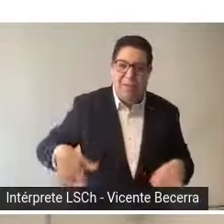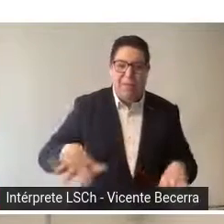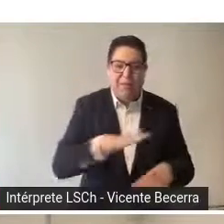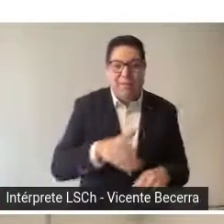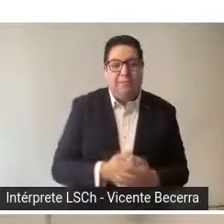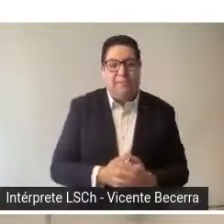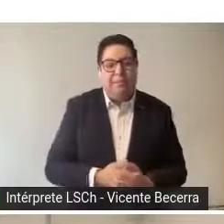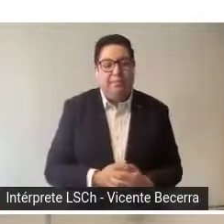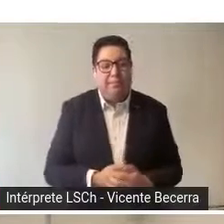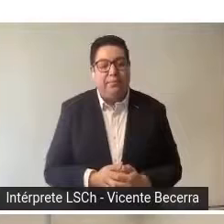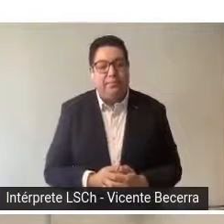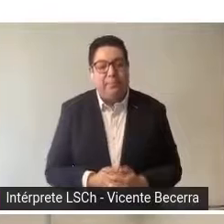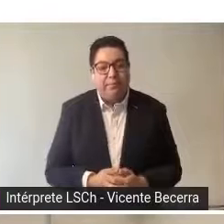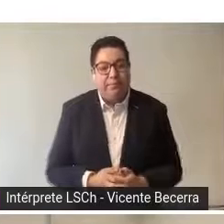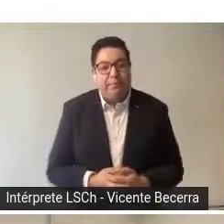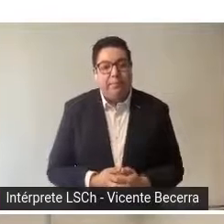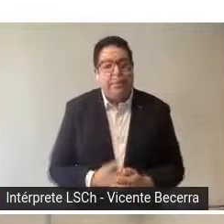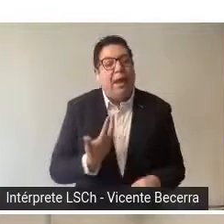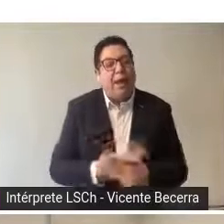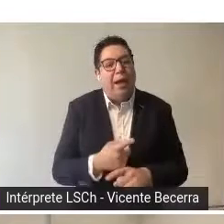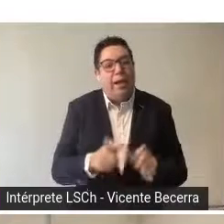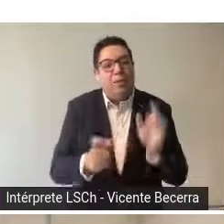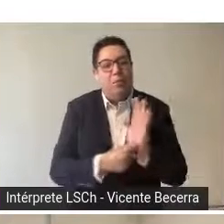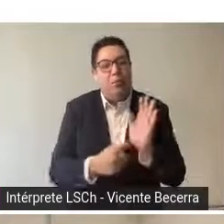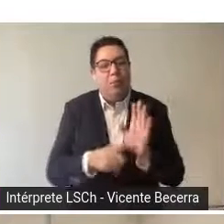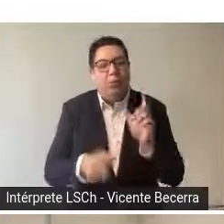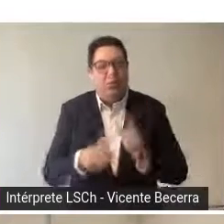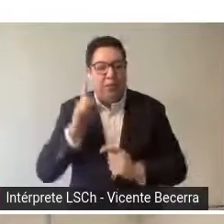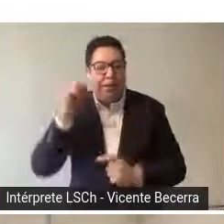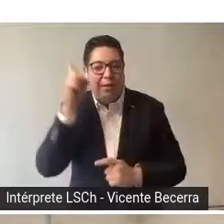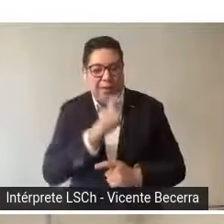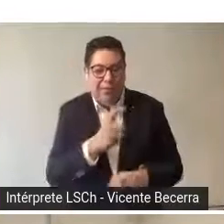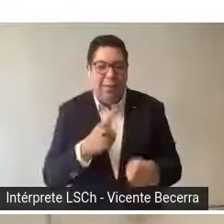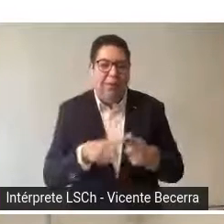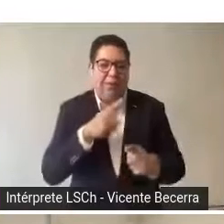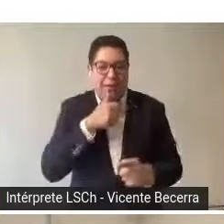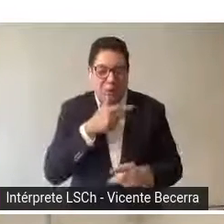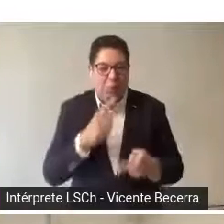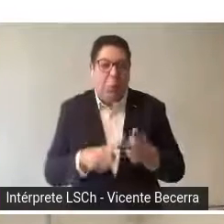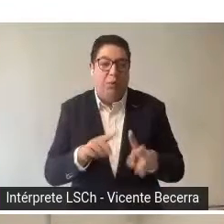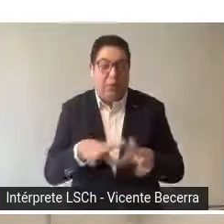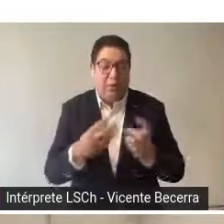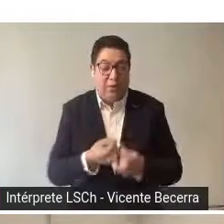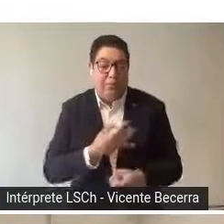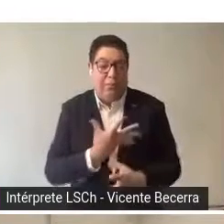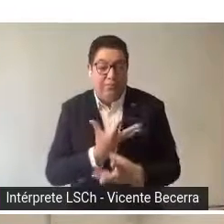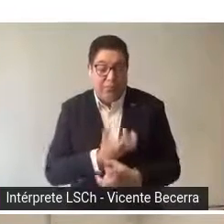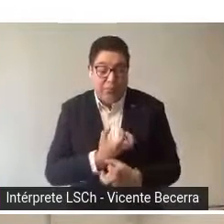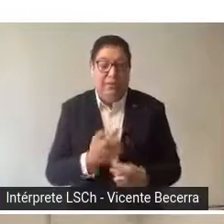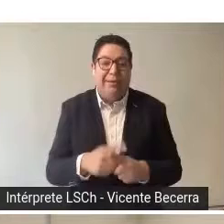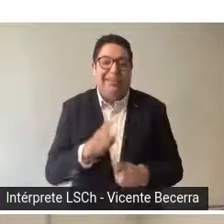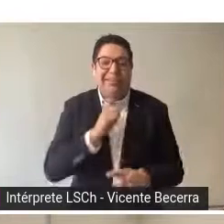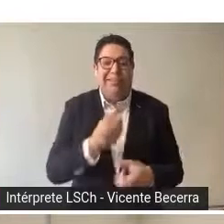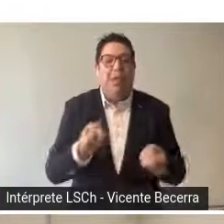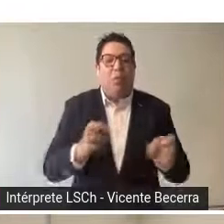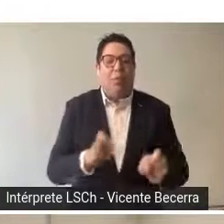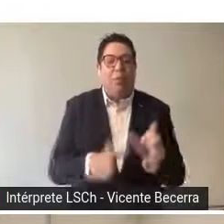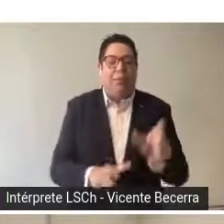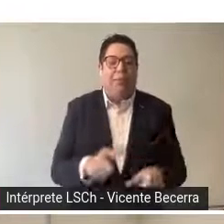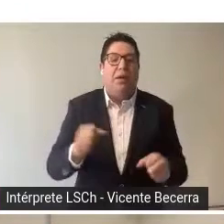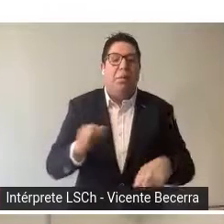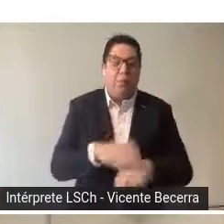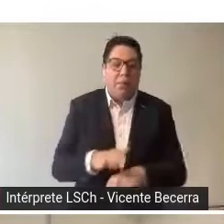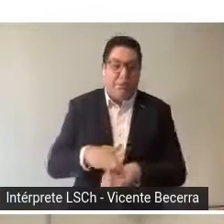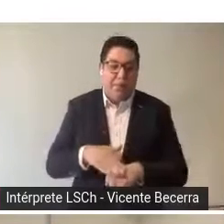creo que hay que siempre, siempre, en los momentos difíciles de incertidumbre, de dolor, hay que tomarlo como una oportunidad. Y